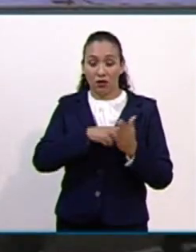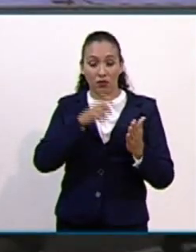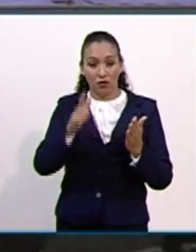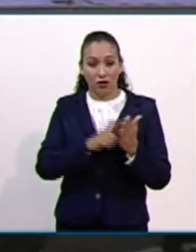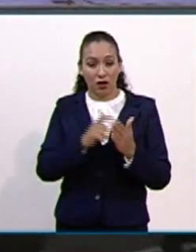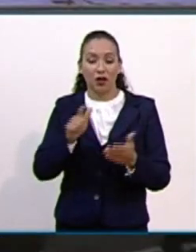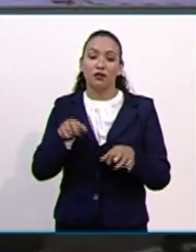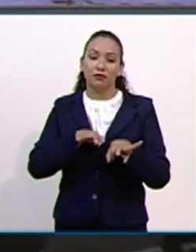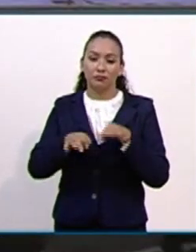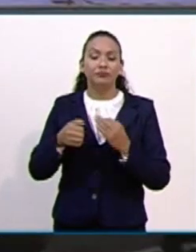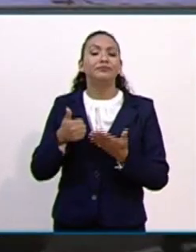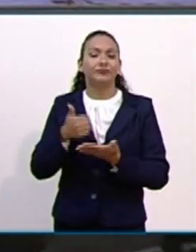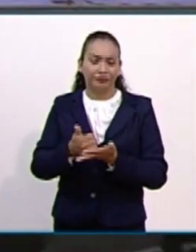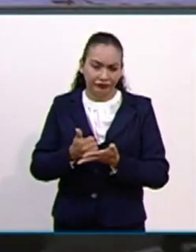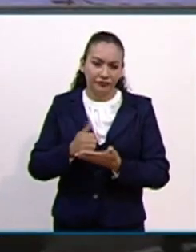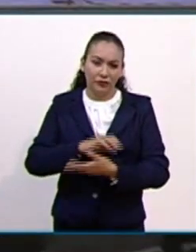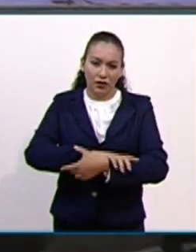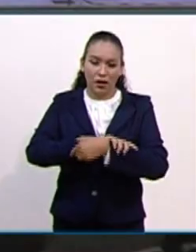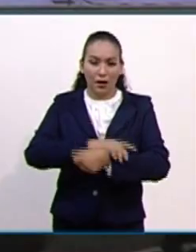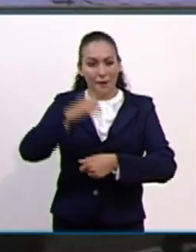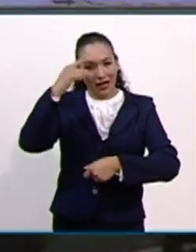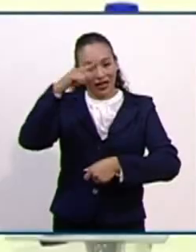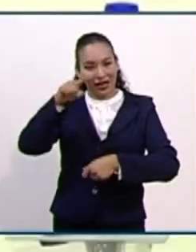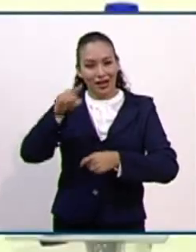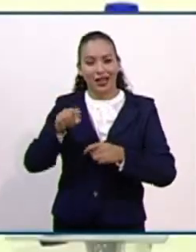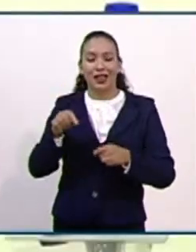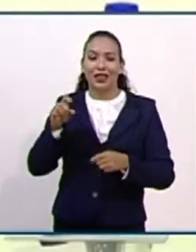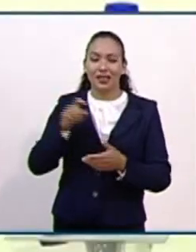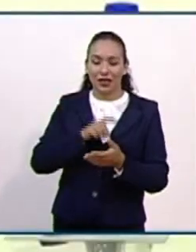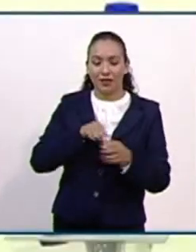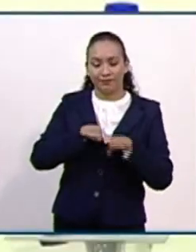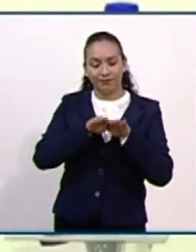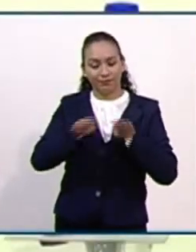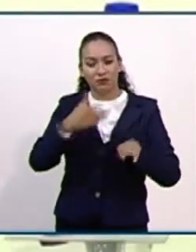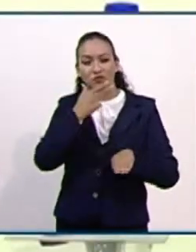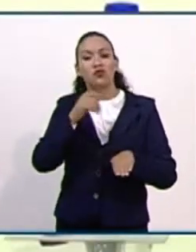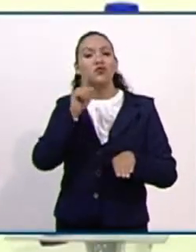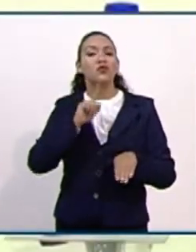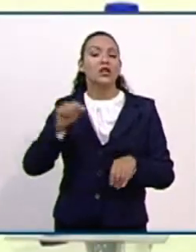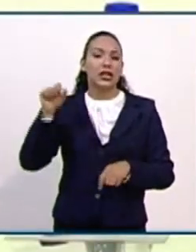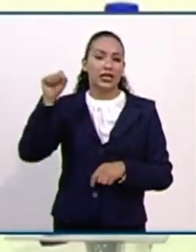se fortalecieron los mecanismos de democracia sindical y de negociación